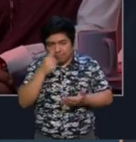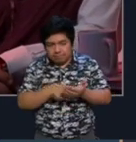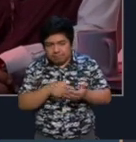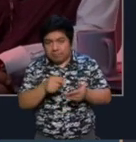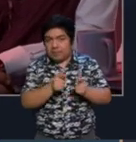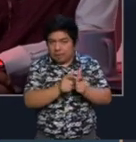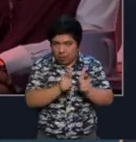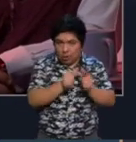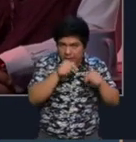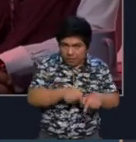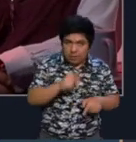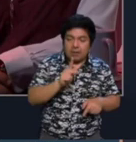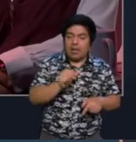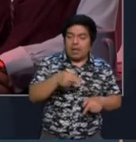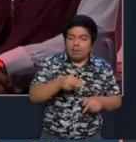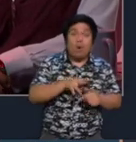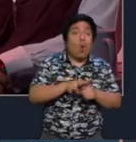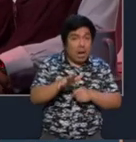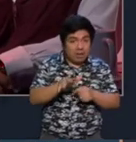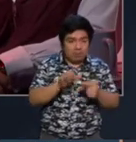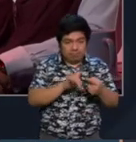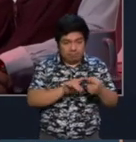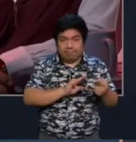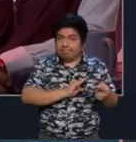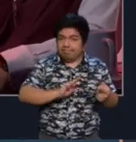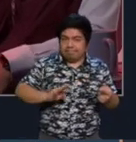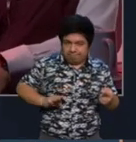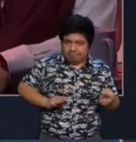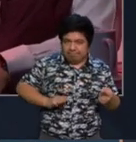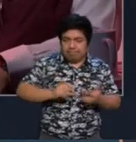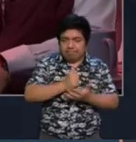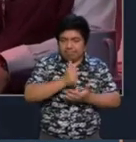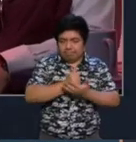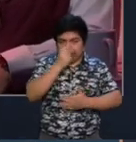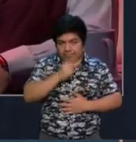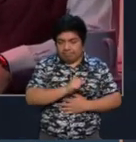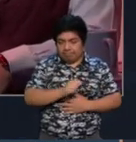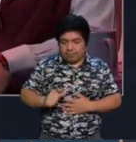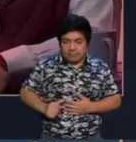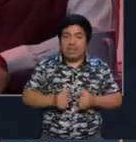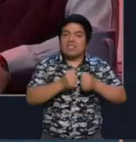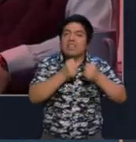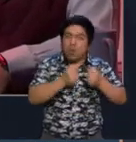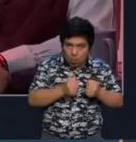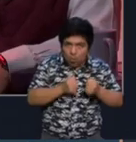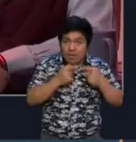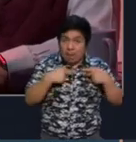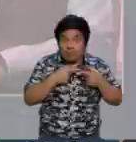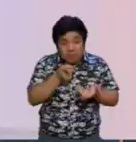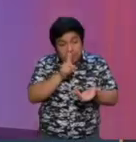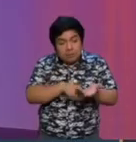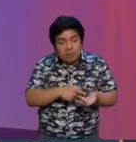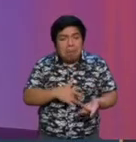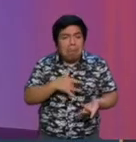los gobiernos panistas, es el siguiente. Primero, son municipios, en el caso de la ciudad son alcaldías seguras, donde la gente se siente